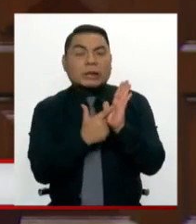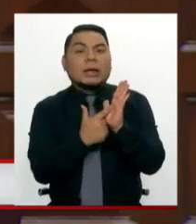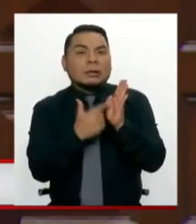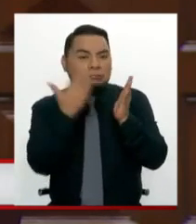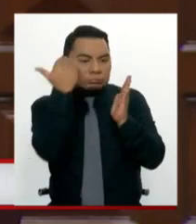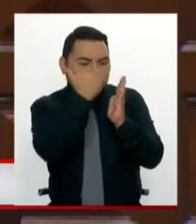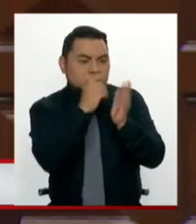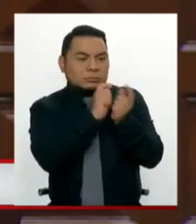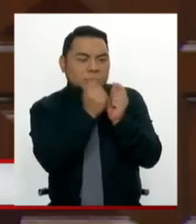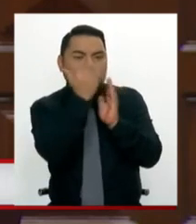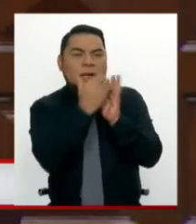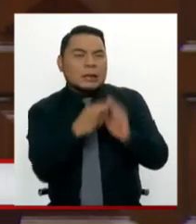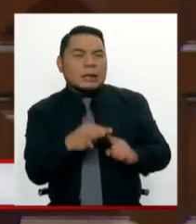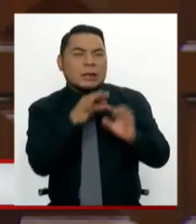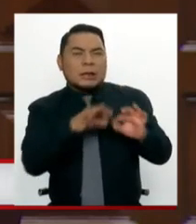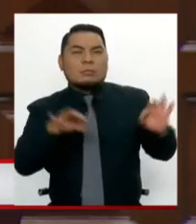efecto